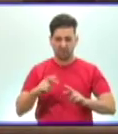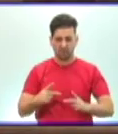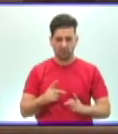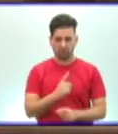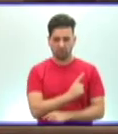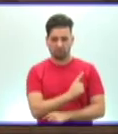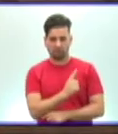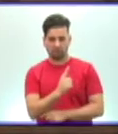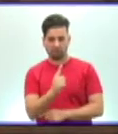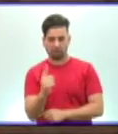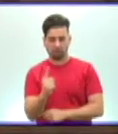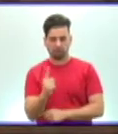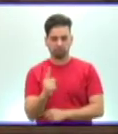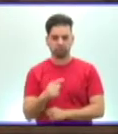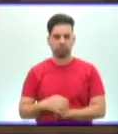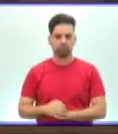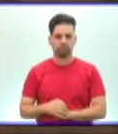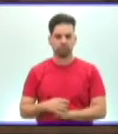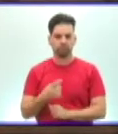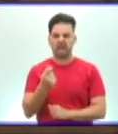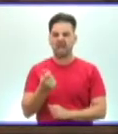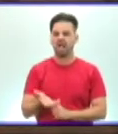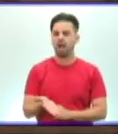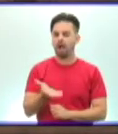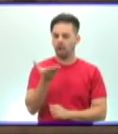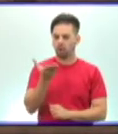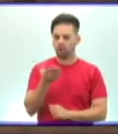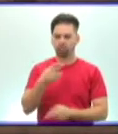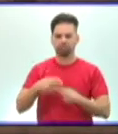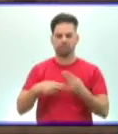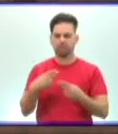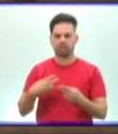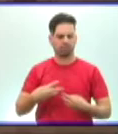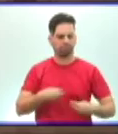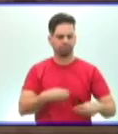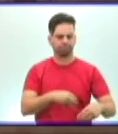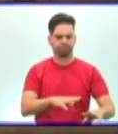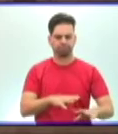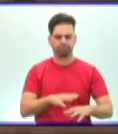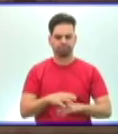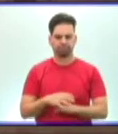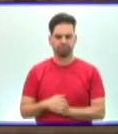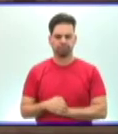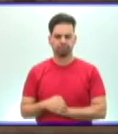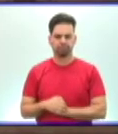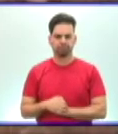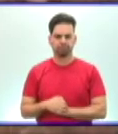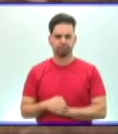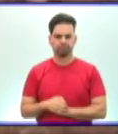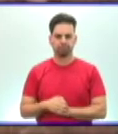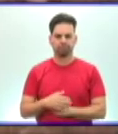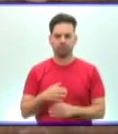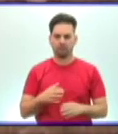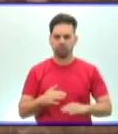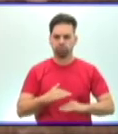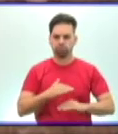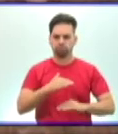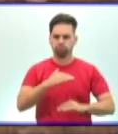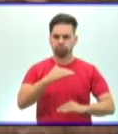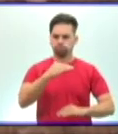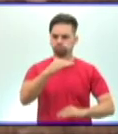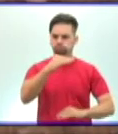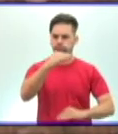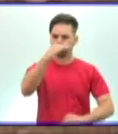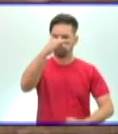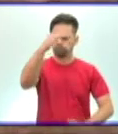más caro que desecharlas, una vez se vaciaban, se tiraban al monte Testaccio y se cubrían con cal viva. A día de hoy, casi